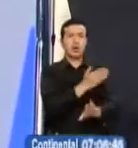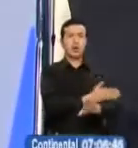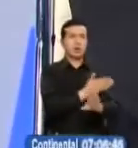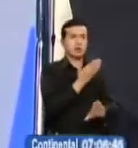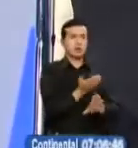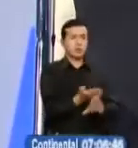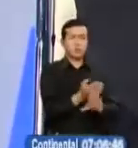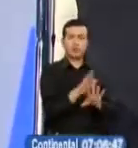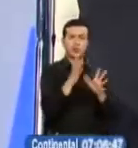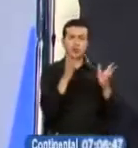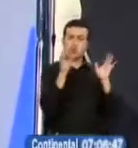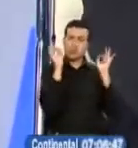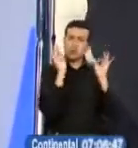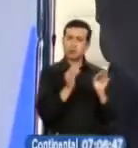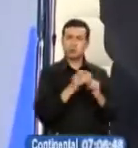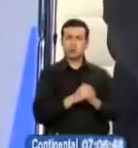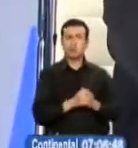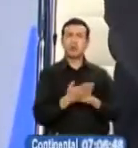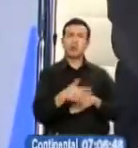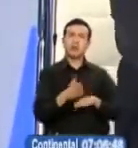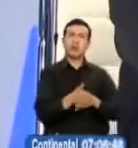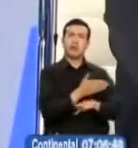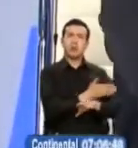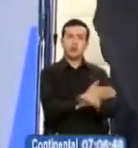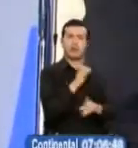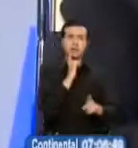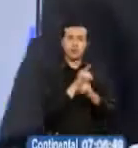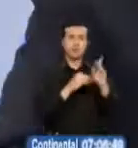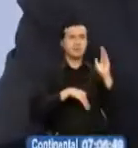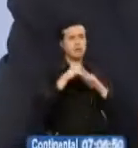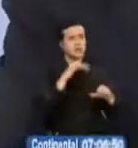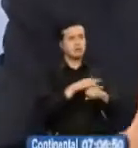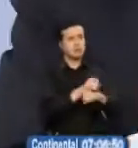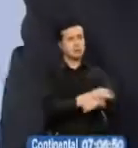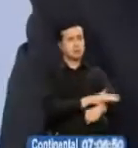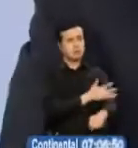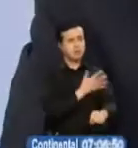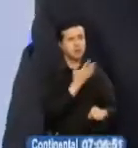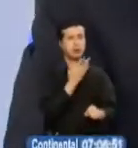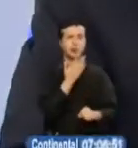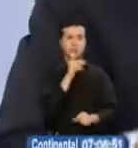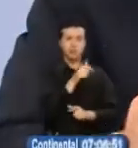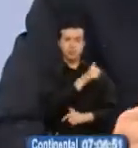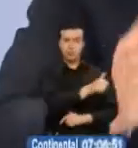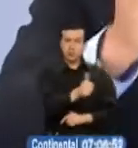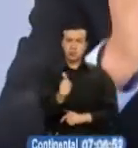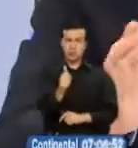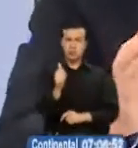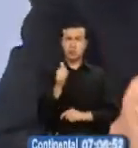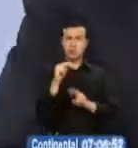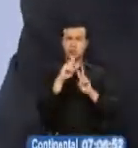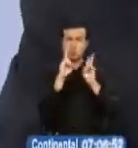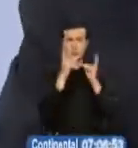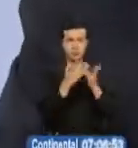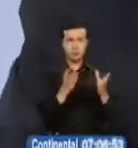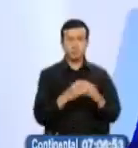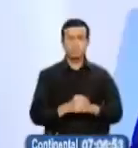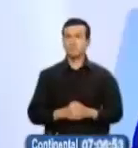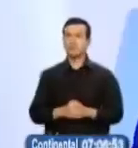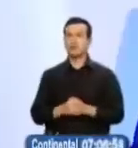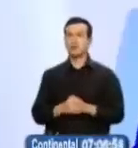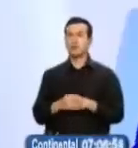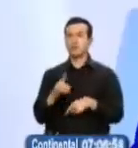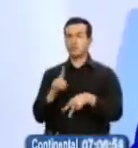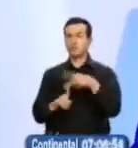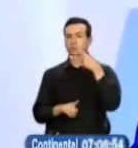antes, cuando se pudo haber construido más conciencia en su momento, conciencia ciudadana, en relación a este tema? Carlos, hay